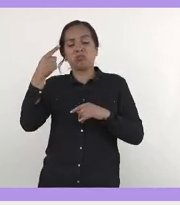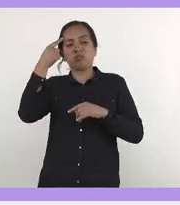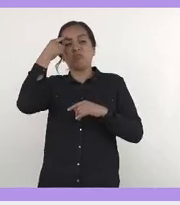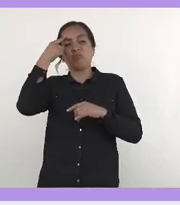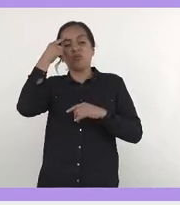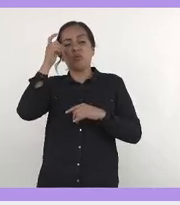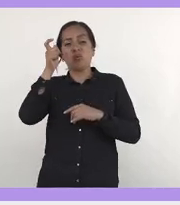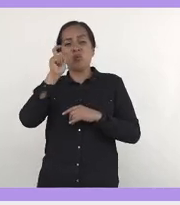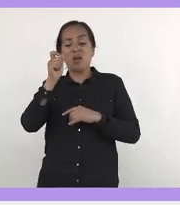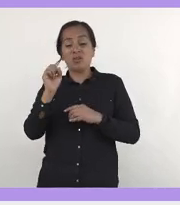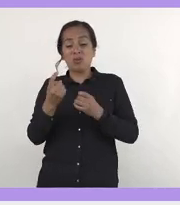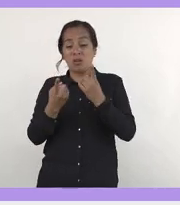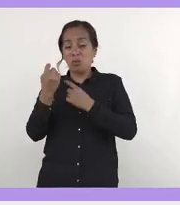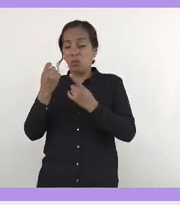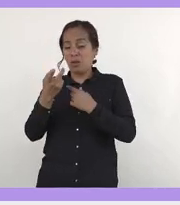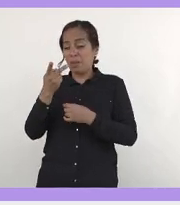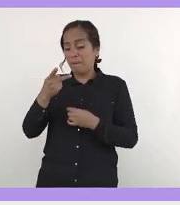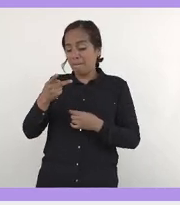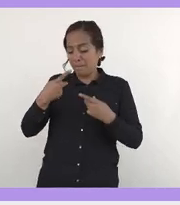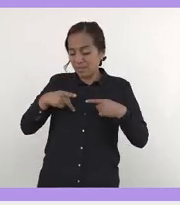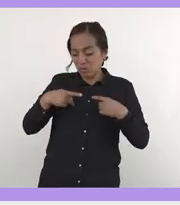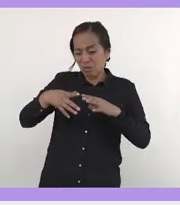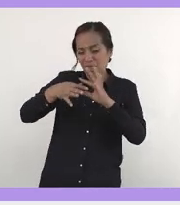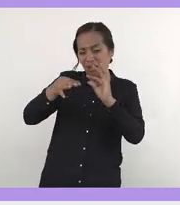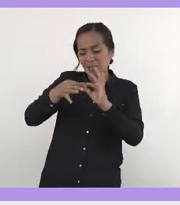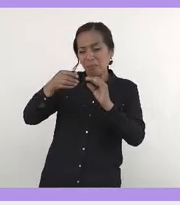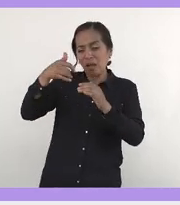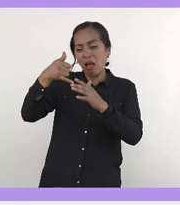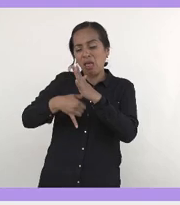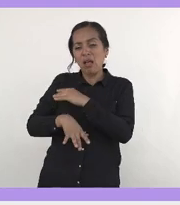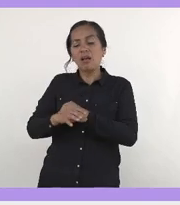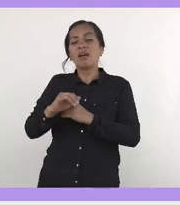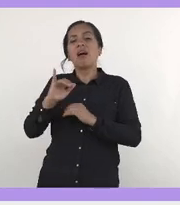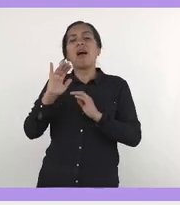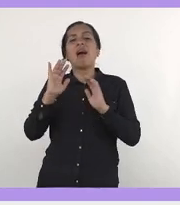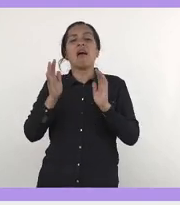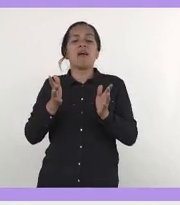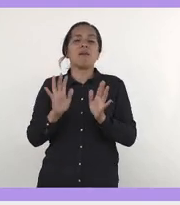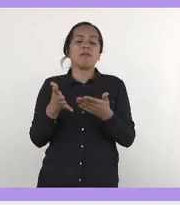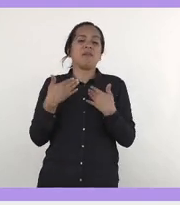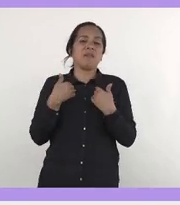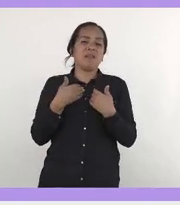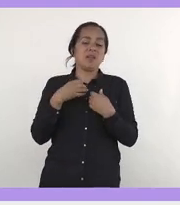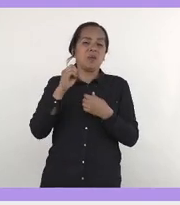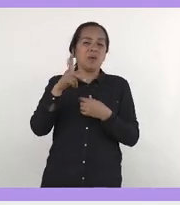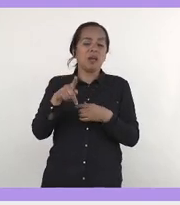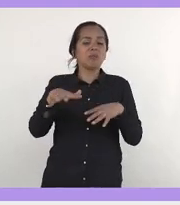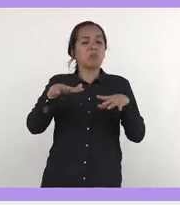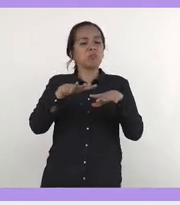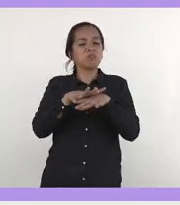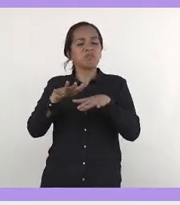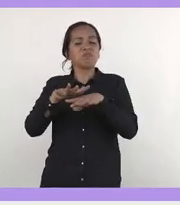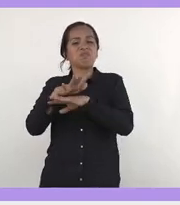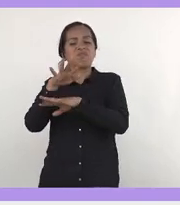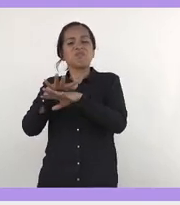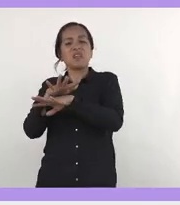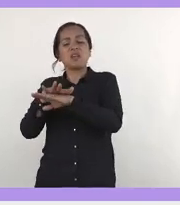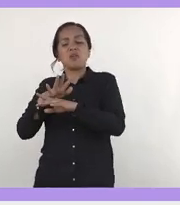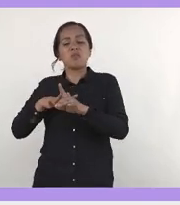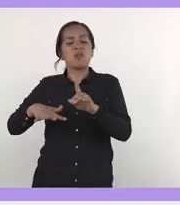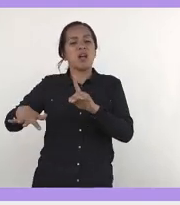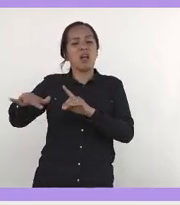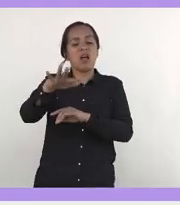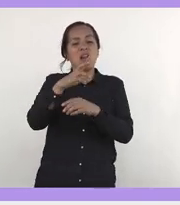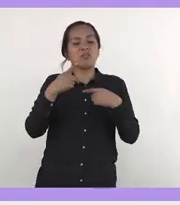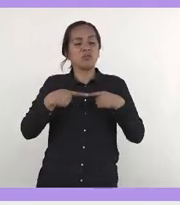como que alguien cuando alguien nos los hace ver es como Ah okay Y cuando nosotros cambiamos ese lenguaje se lo vamos a ir cambiando a nuestro círculo alrededor No